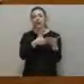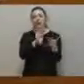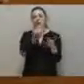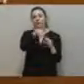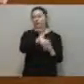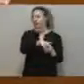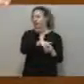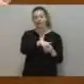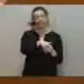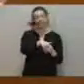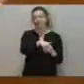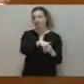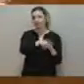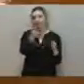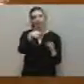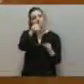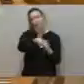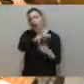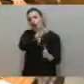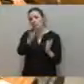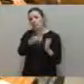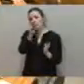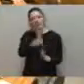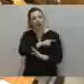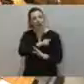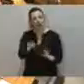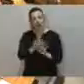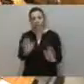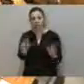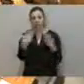apoyar una mesa sin patas. Muchas gracias. Gracias, señora Espiño.